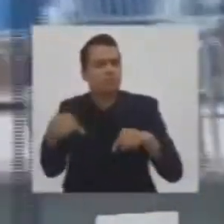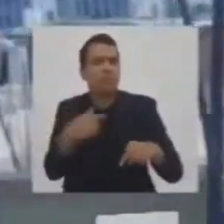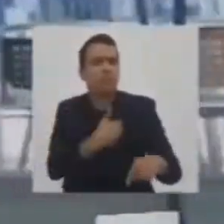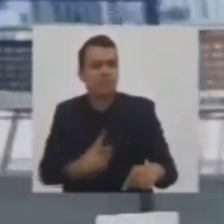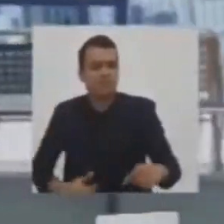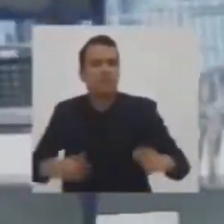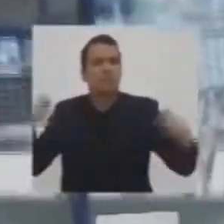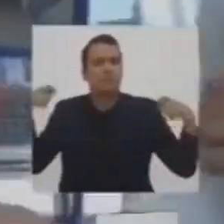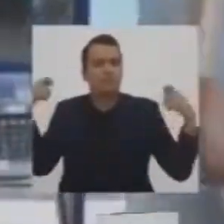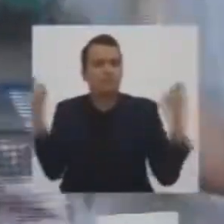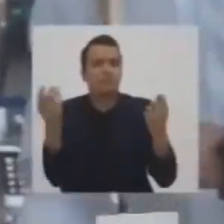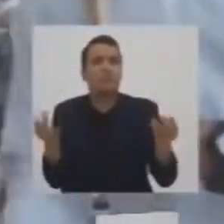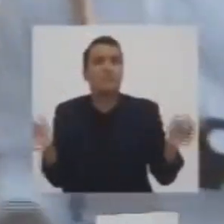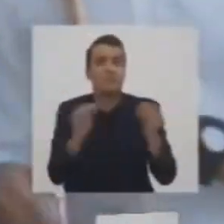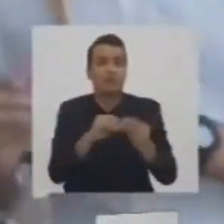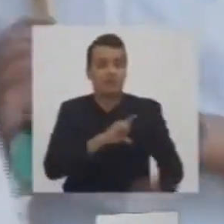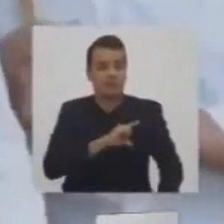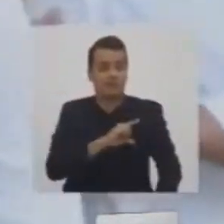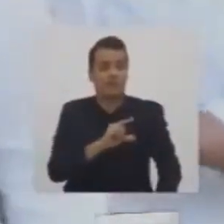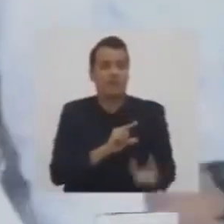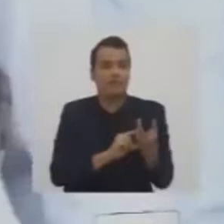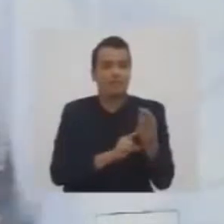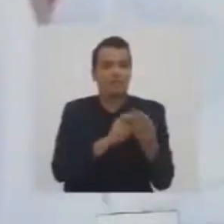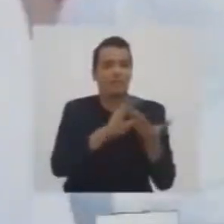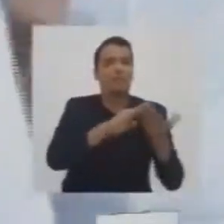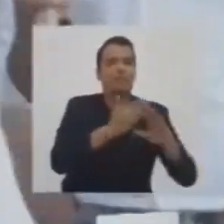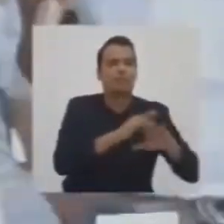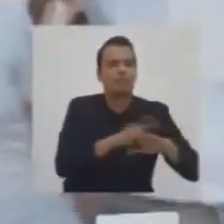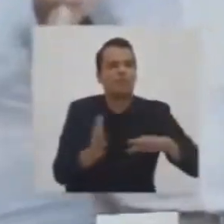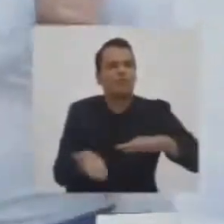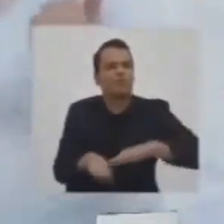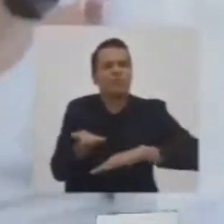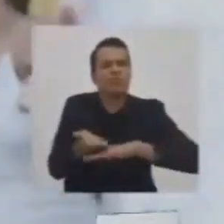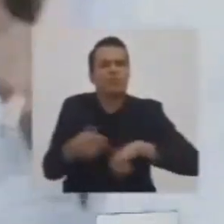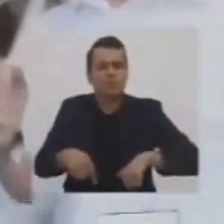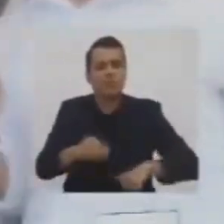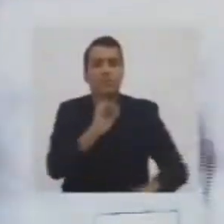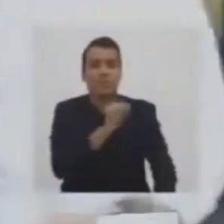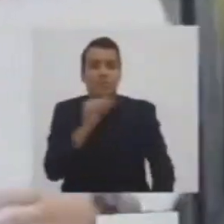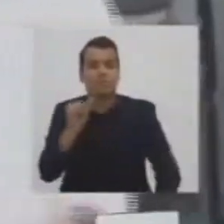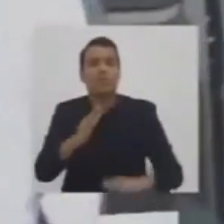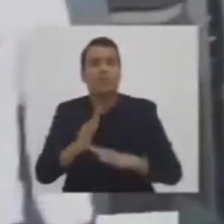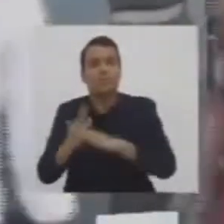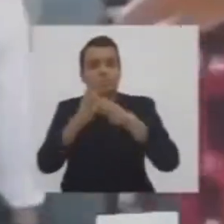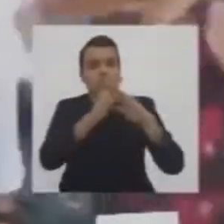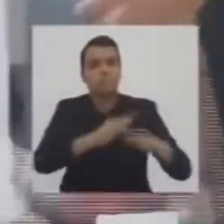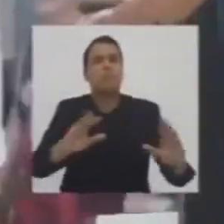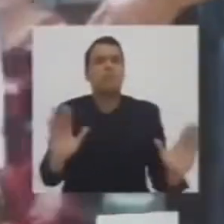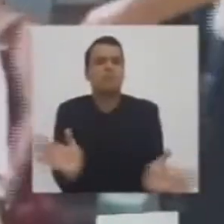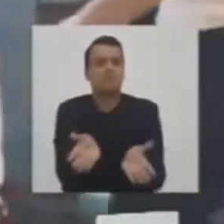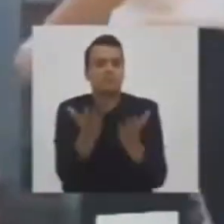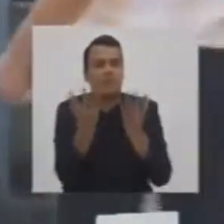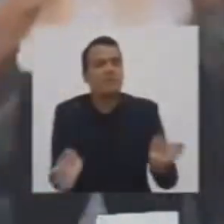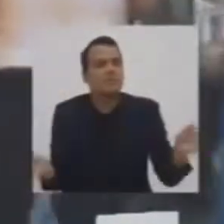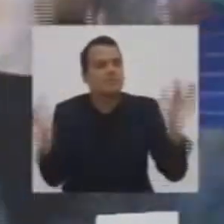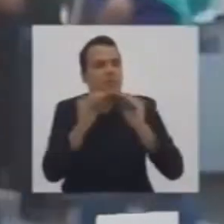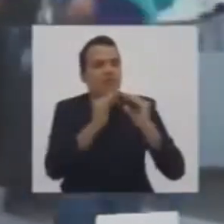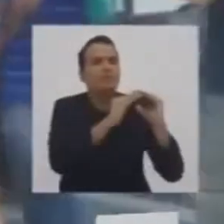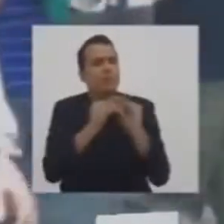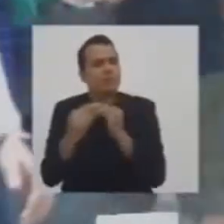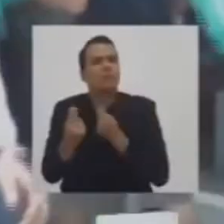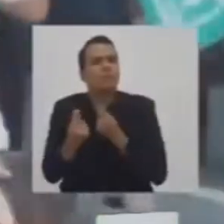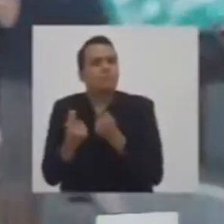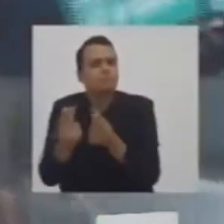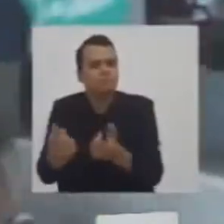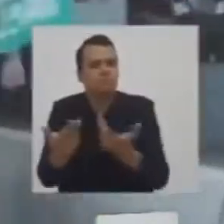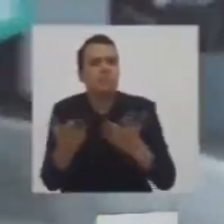coordinador de campañas presidenciales y elegido como cabildante. Su propuesta menciona mejorar la seguridad del municipio y mayor dinamismo